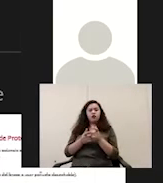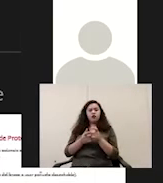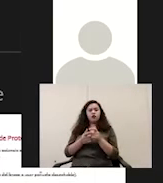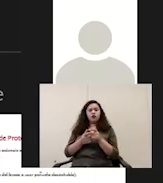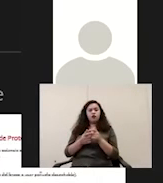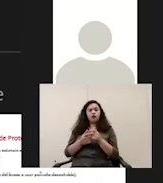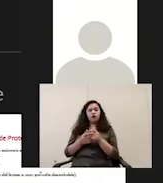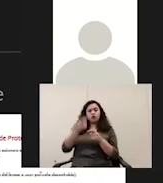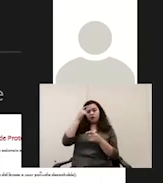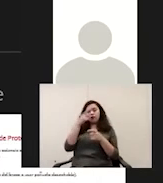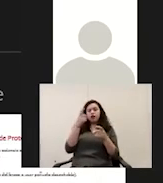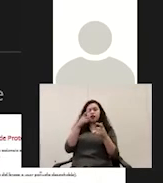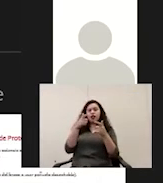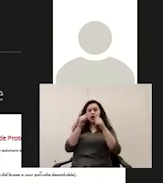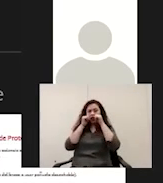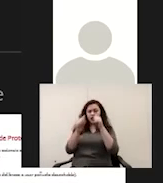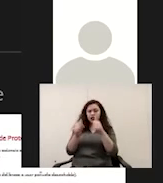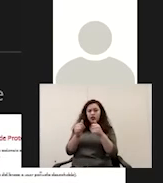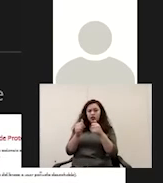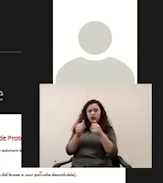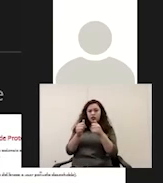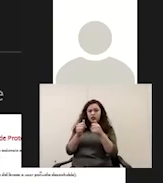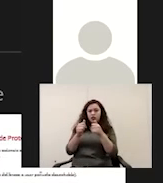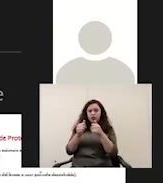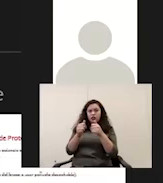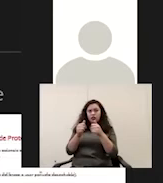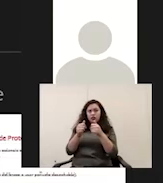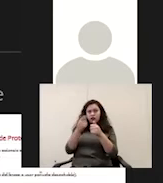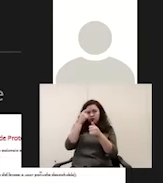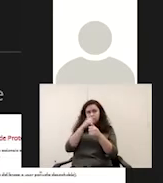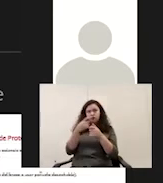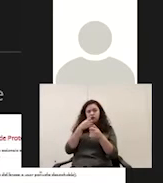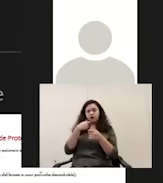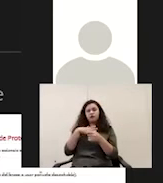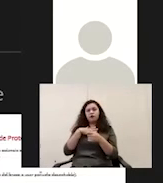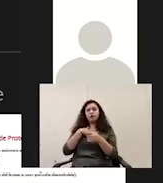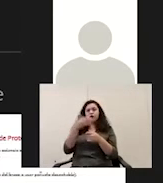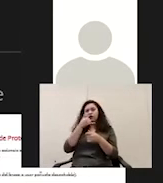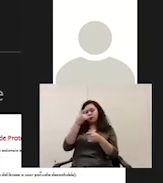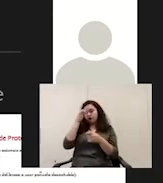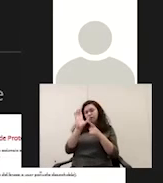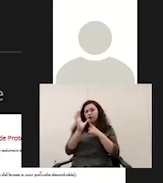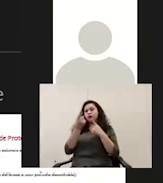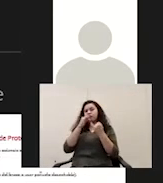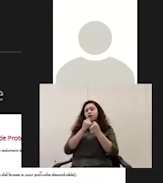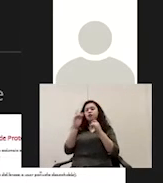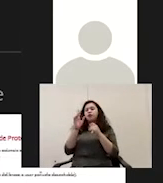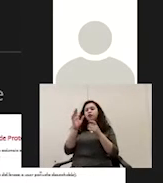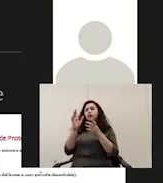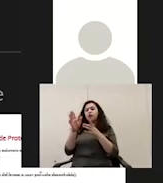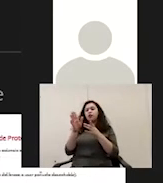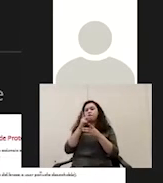de los alumnos pues es decisión tomada por el Consejo Técnico Escolar, de acuerdo a los padres de familia, de cómo